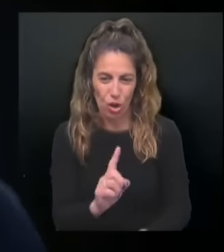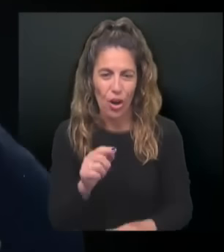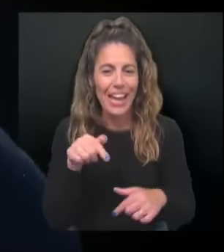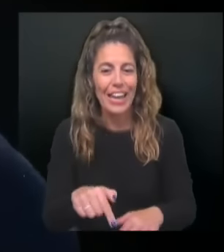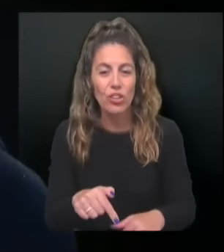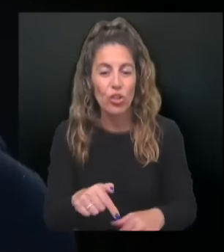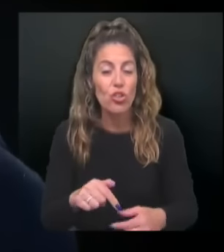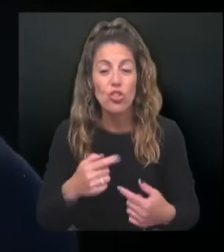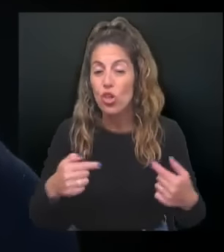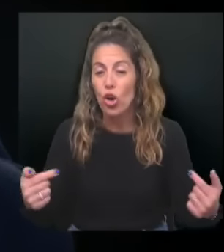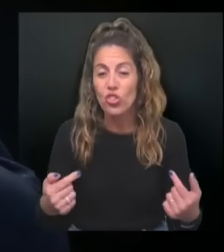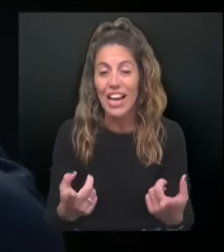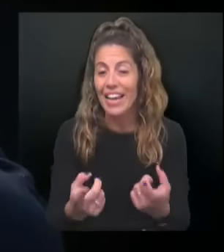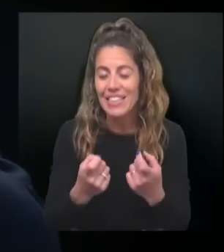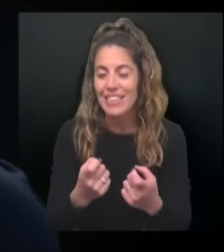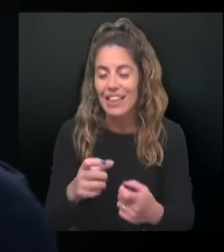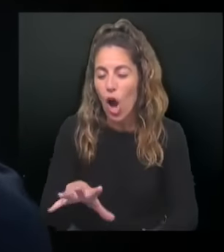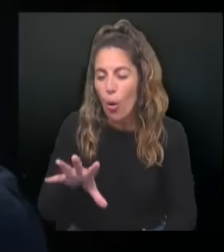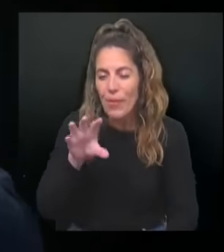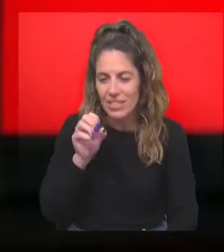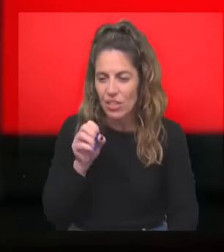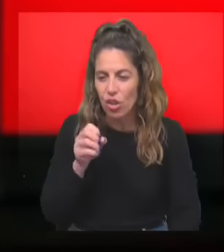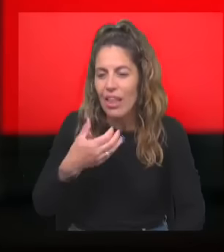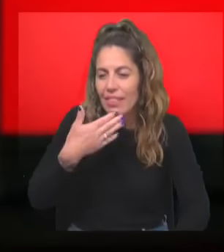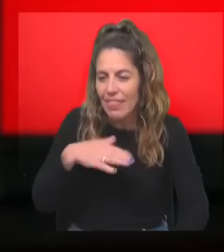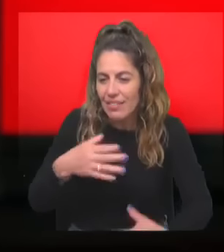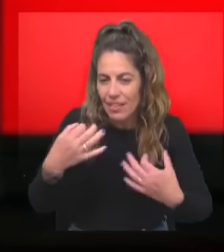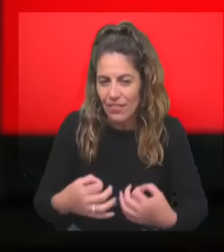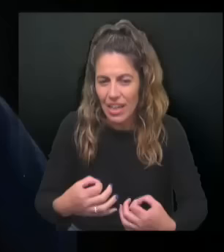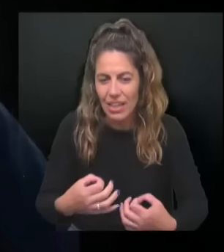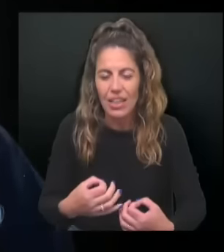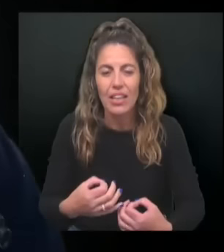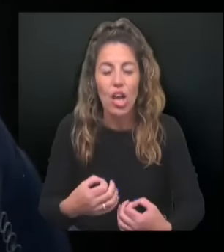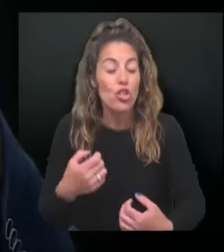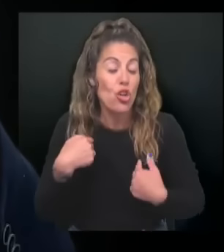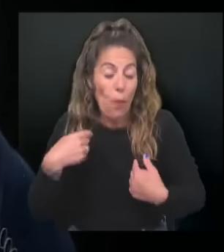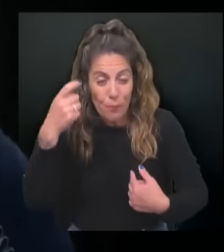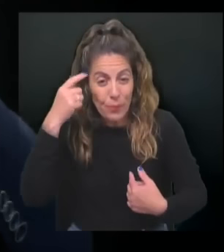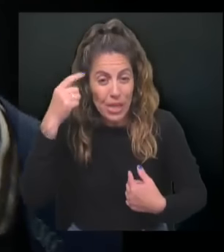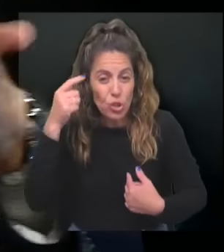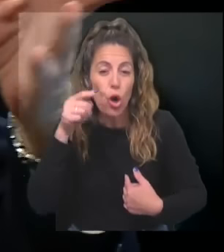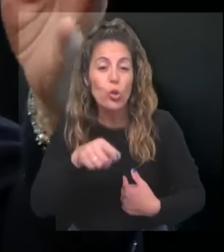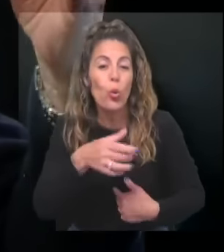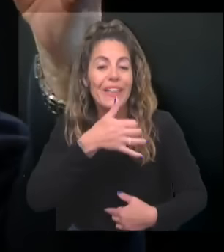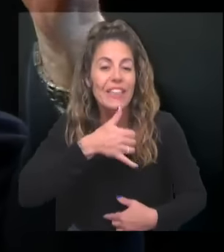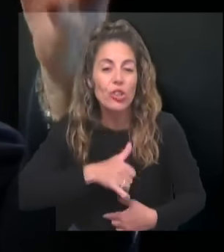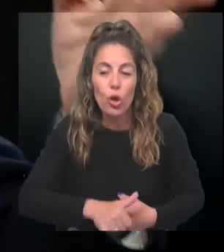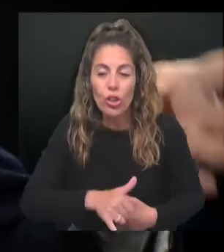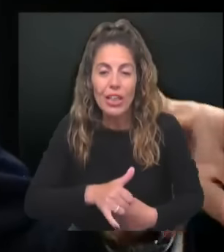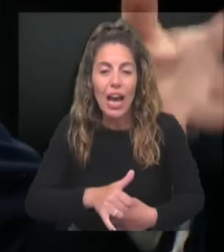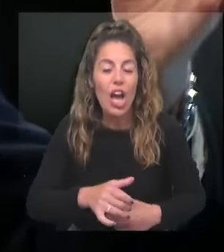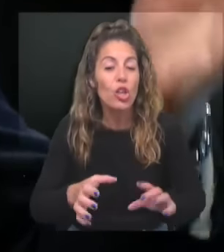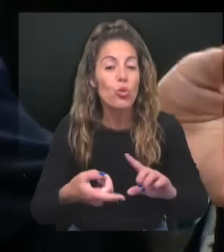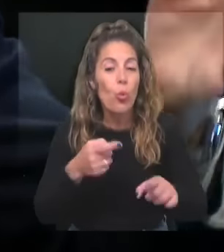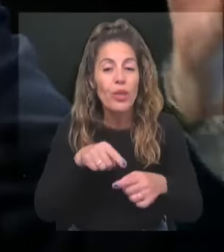son fenómenos que necesitan comprensión. Claro. Yo pienso, ¿no? Tu historia y tu vínculo